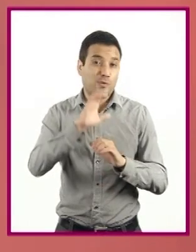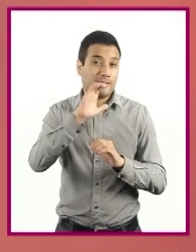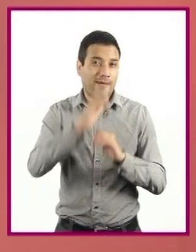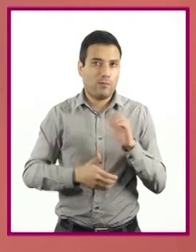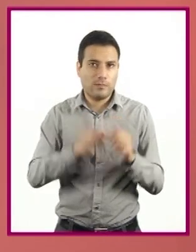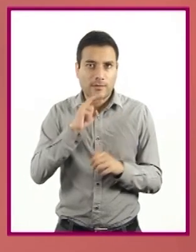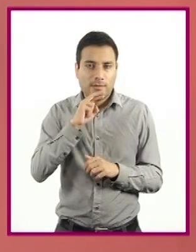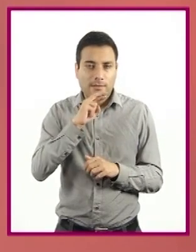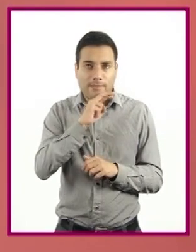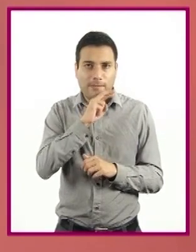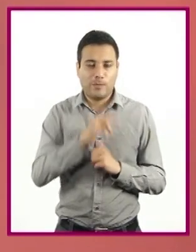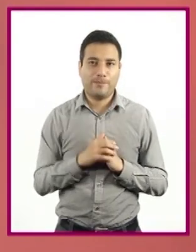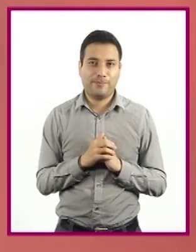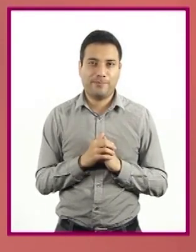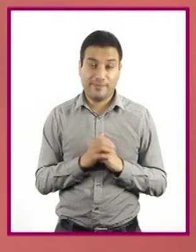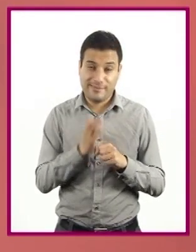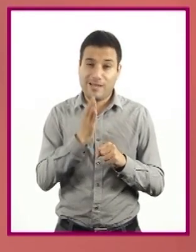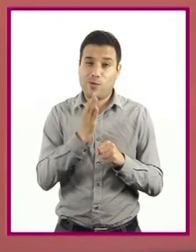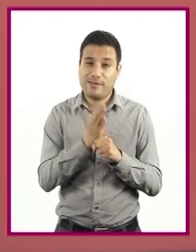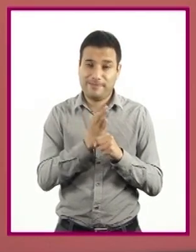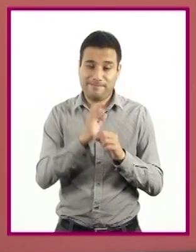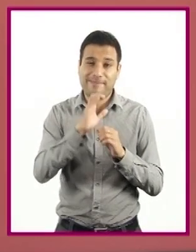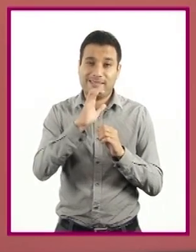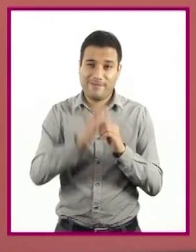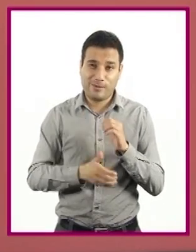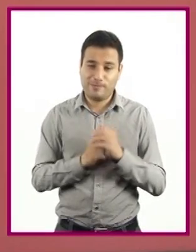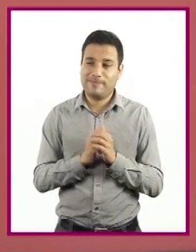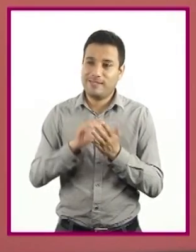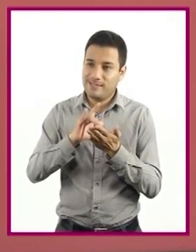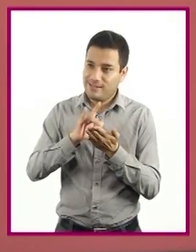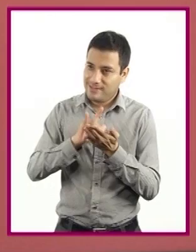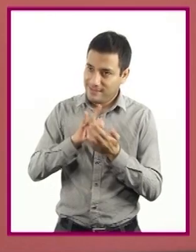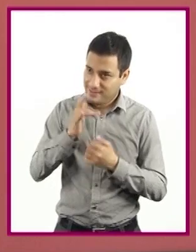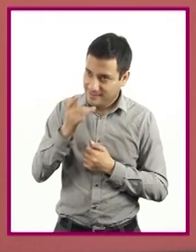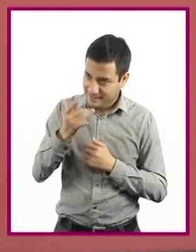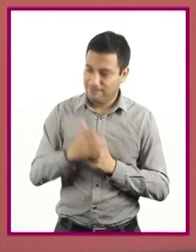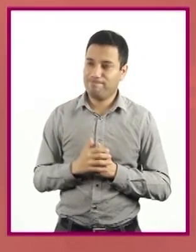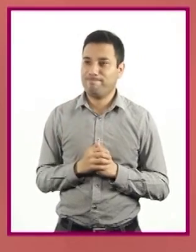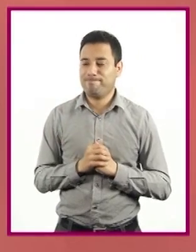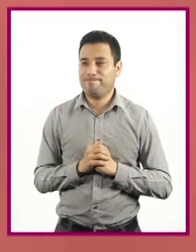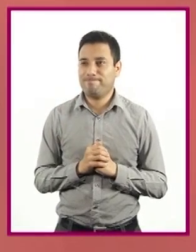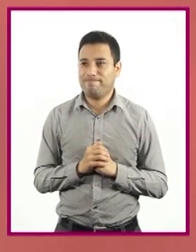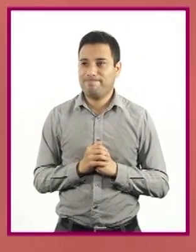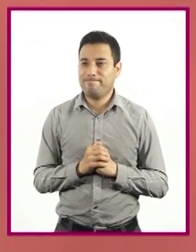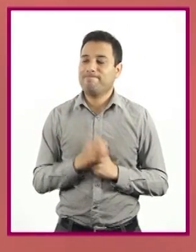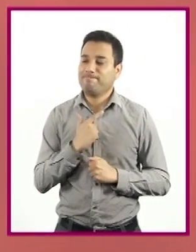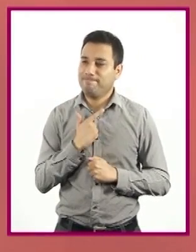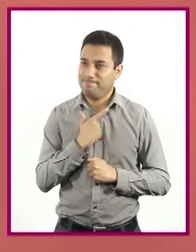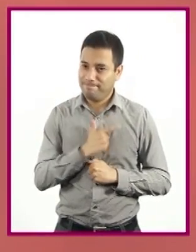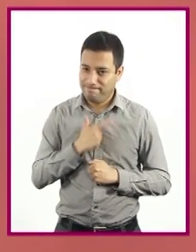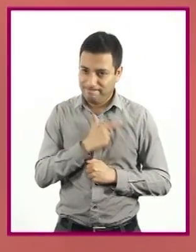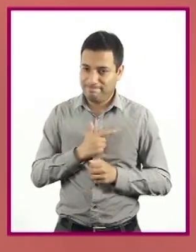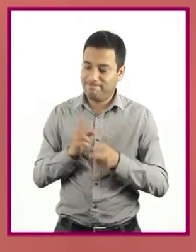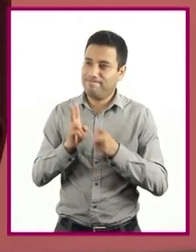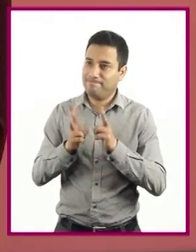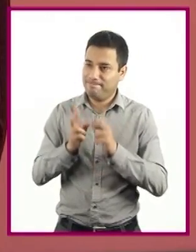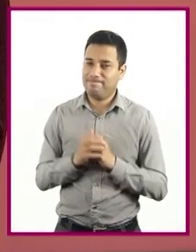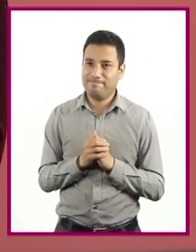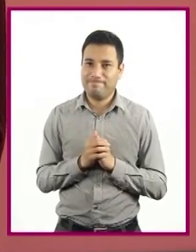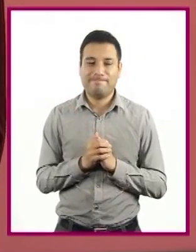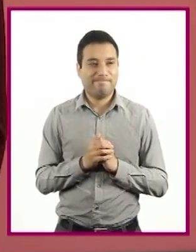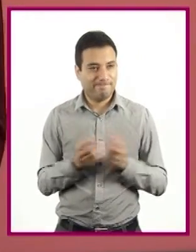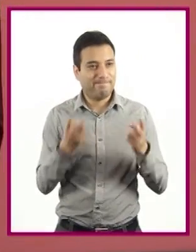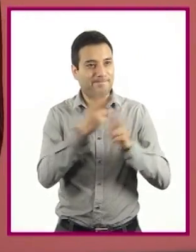tan rápido, es momento de despedirnos. Le agradezco su tiempo, doctora Radina. Fue un placer haber conversado con usted.